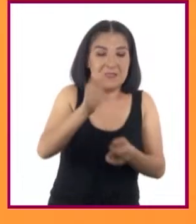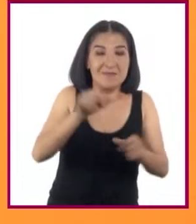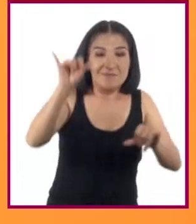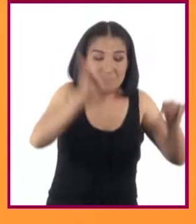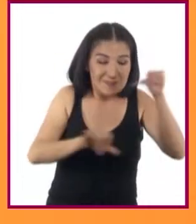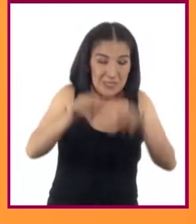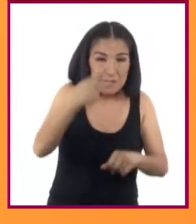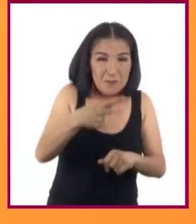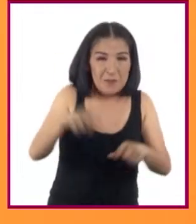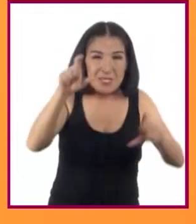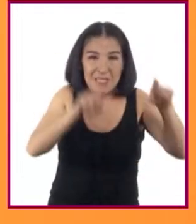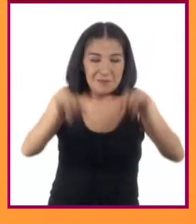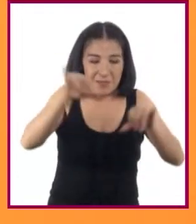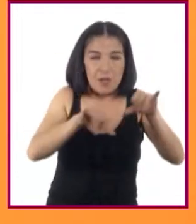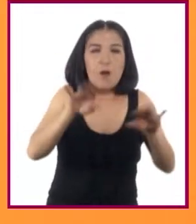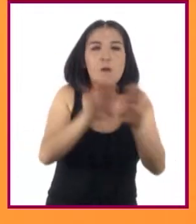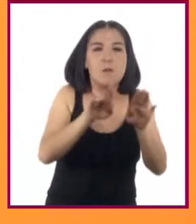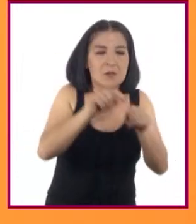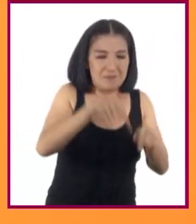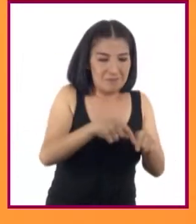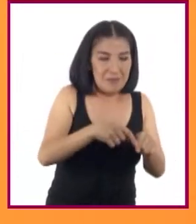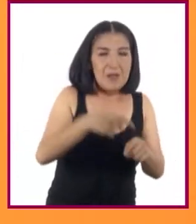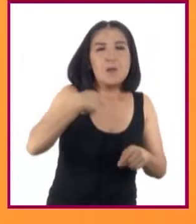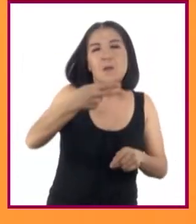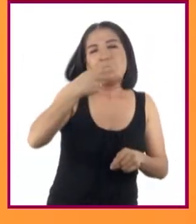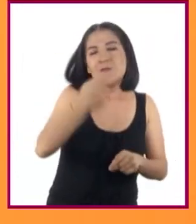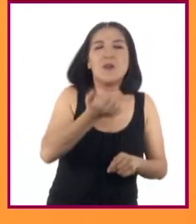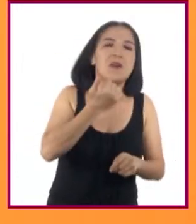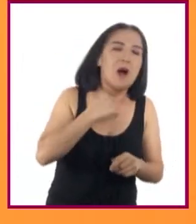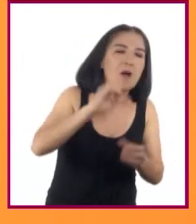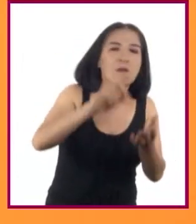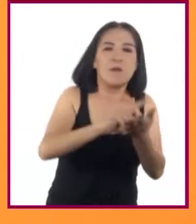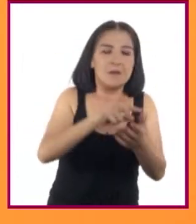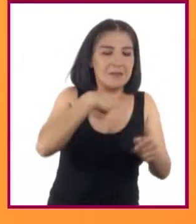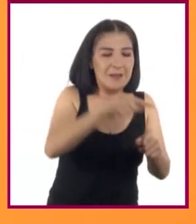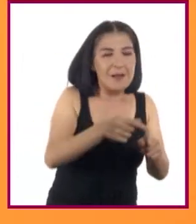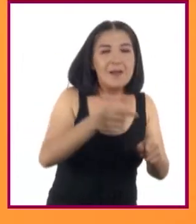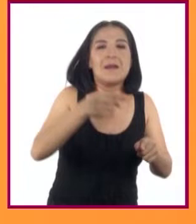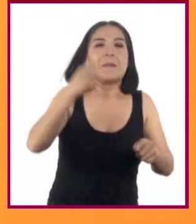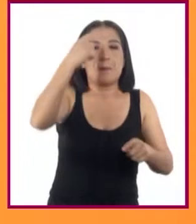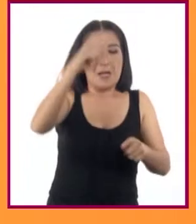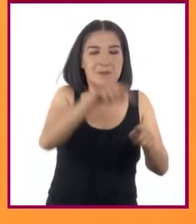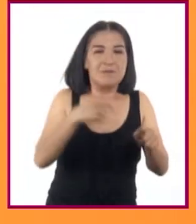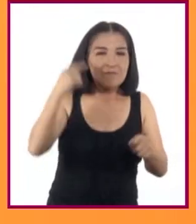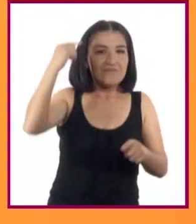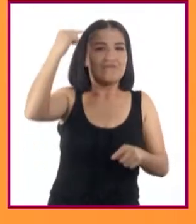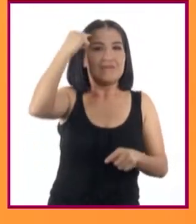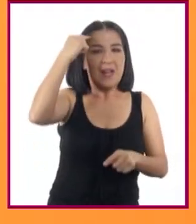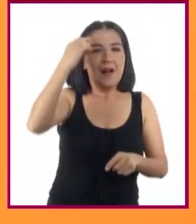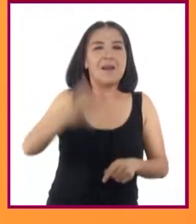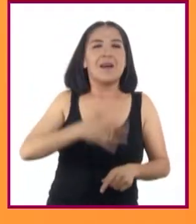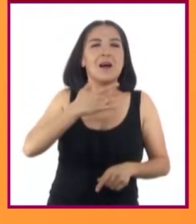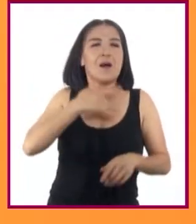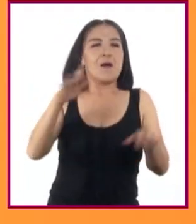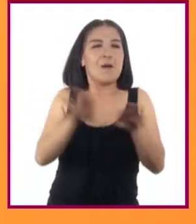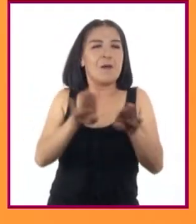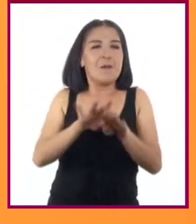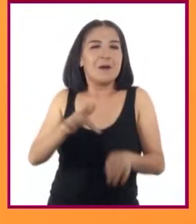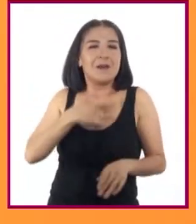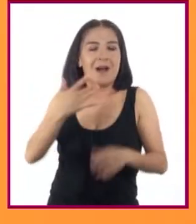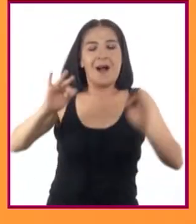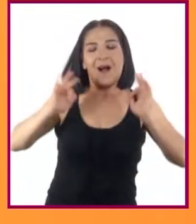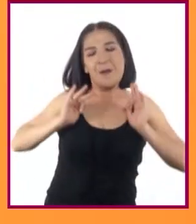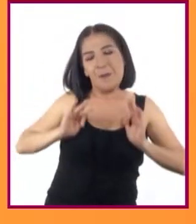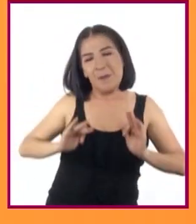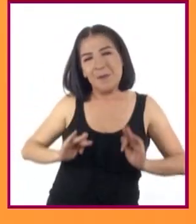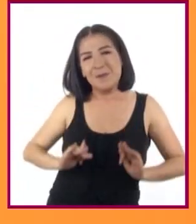componentes químicos provocan en el cerebro este aparente bienestar, independientemente de que al mismo cerebro o a otras